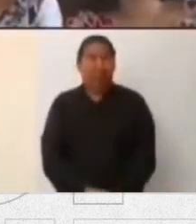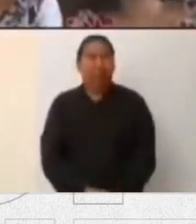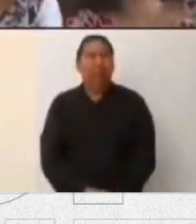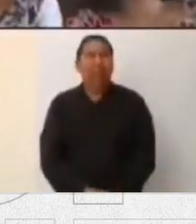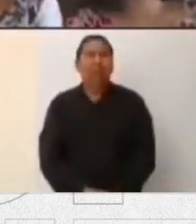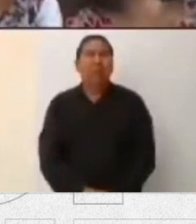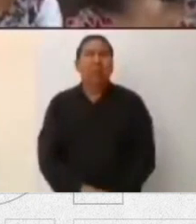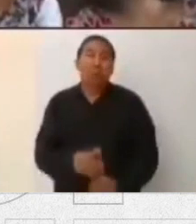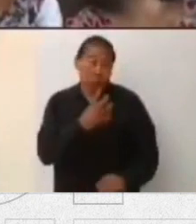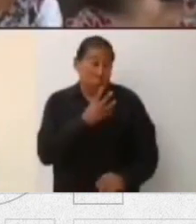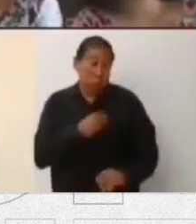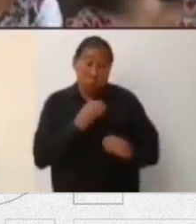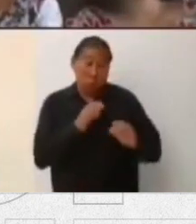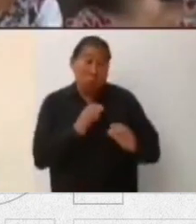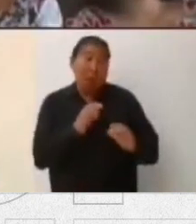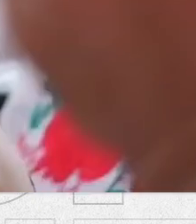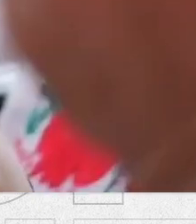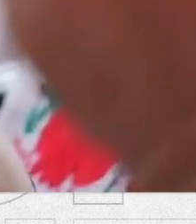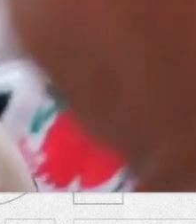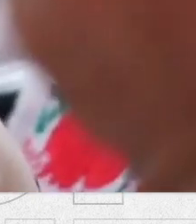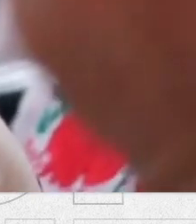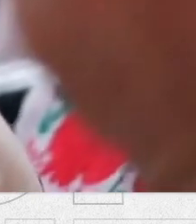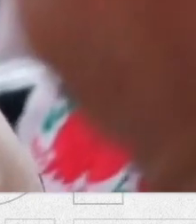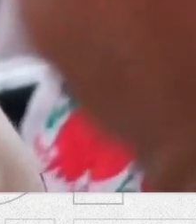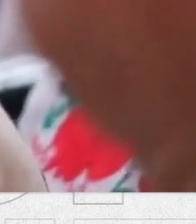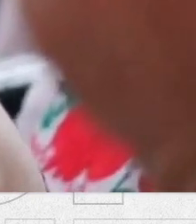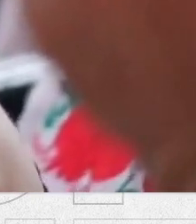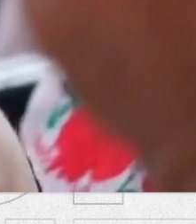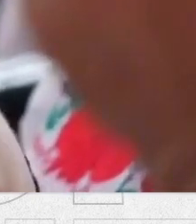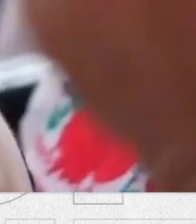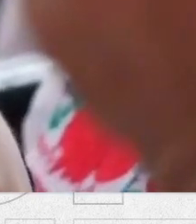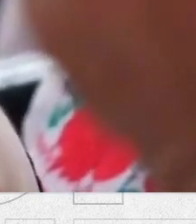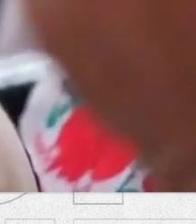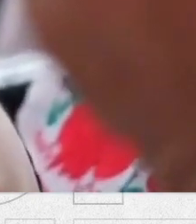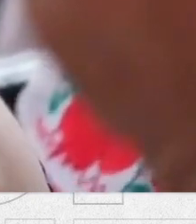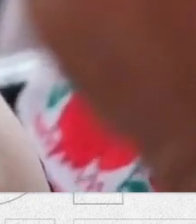no cuidamos a los hijos, ahora cuidamos a los nietos.